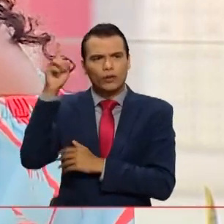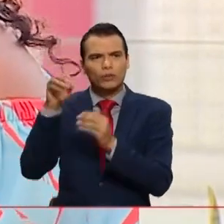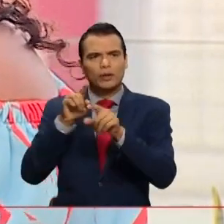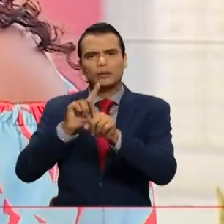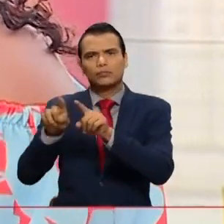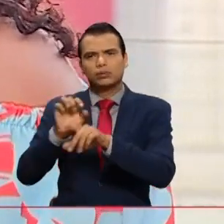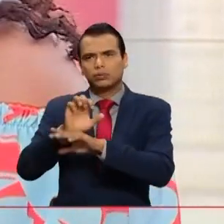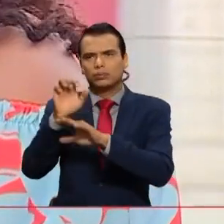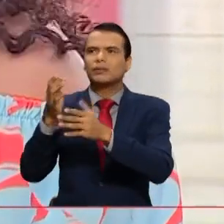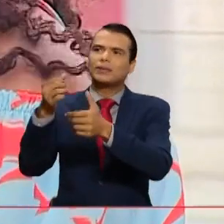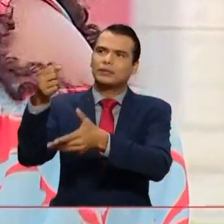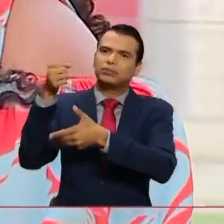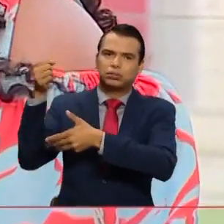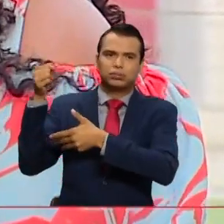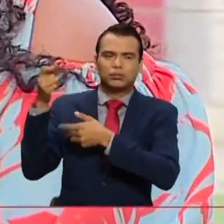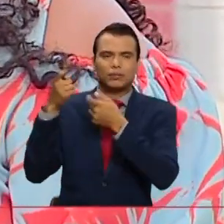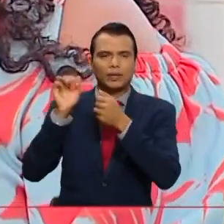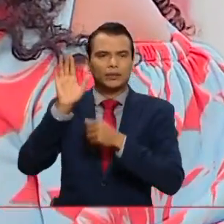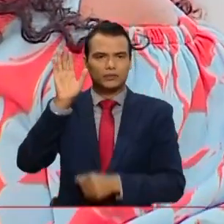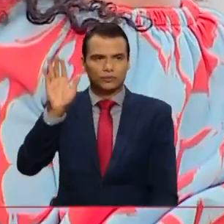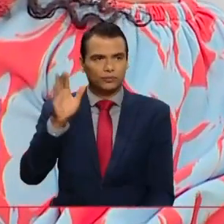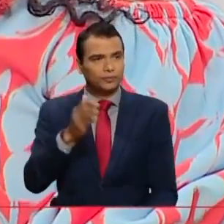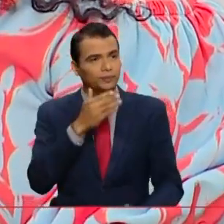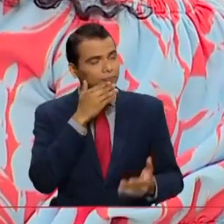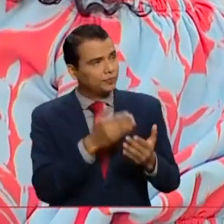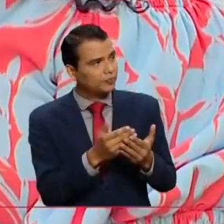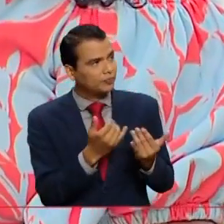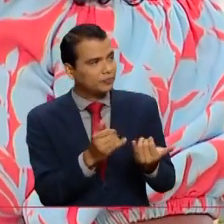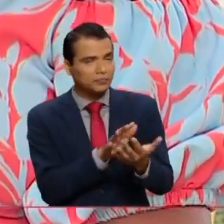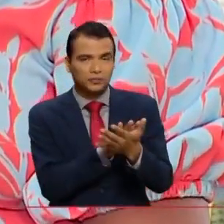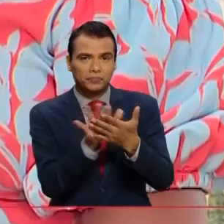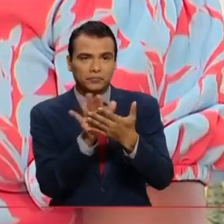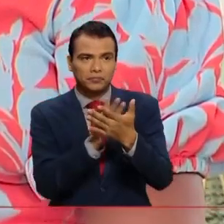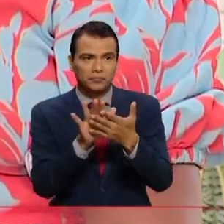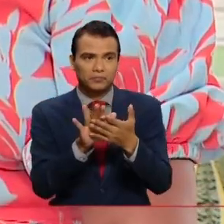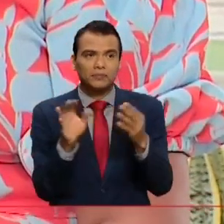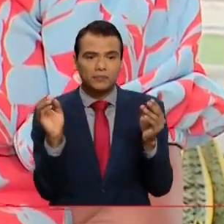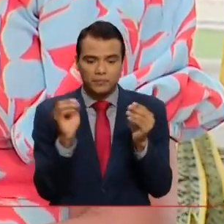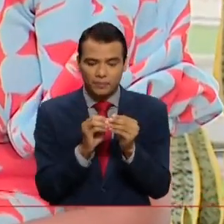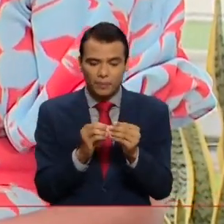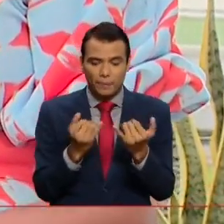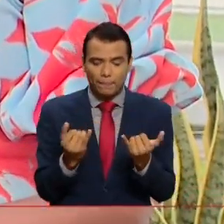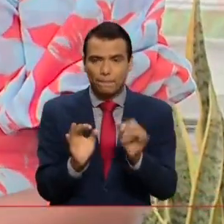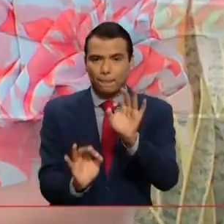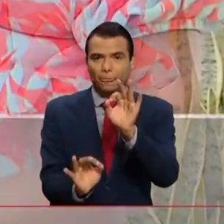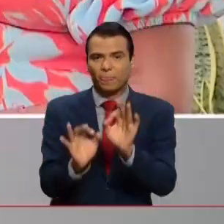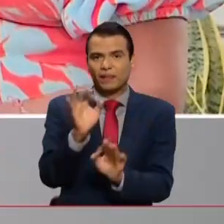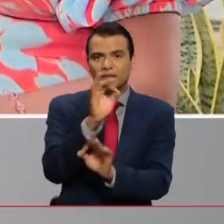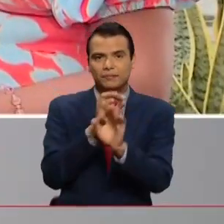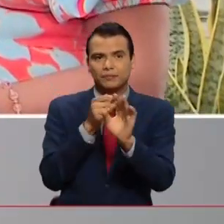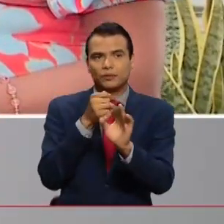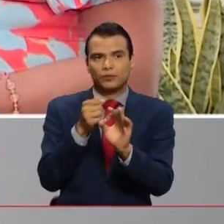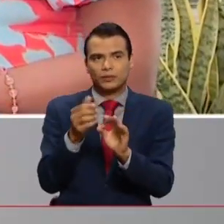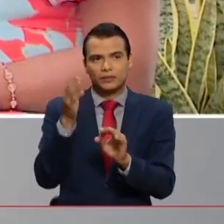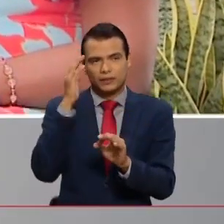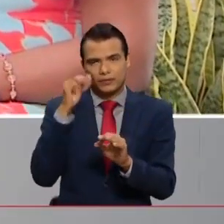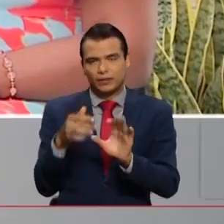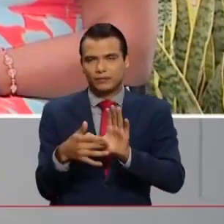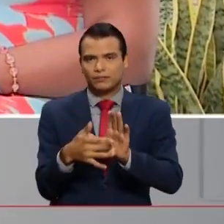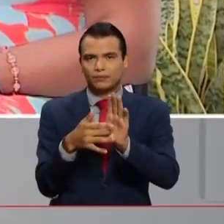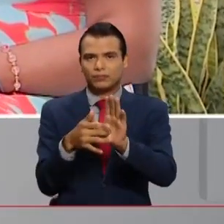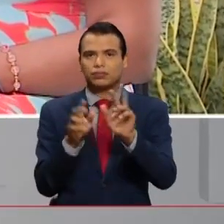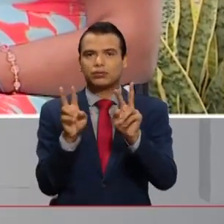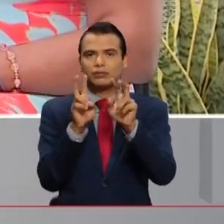de cooperación internacional. Muchísimas gracias, Viviana, por acompañarnos, y por supuesto en Telepacífico Noticias y en Efecto